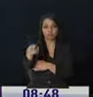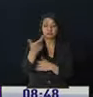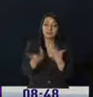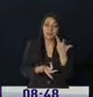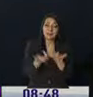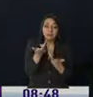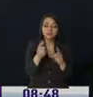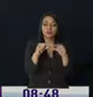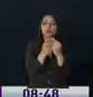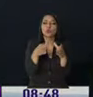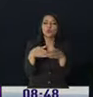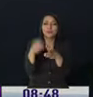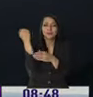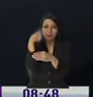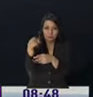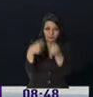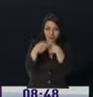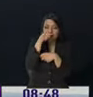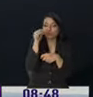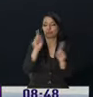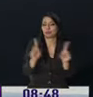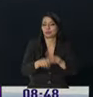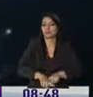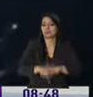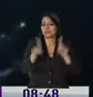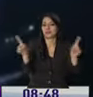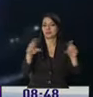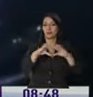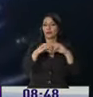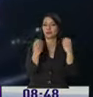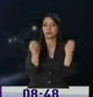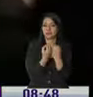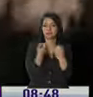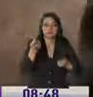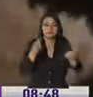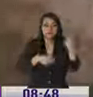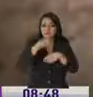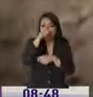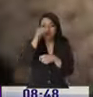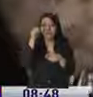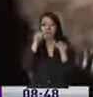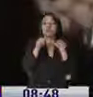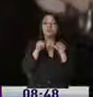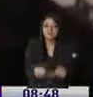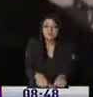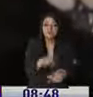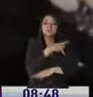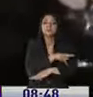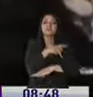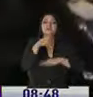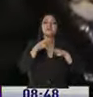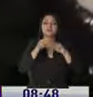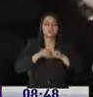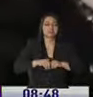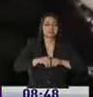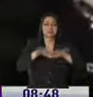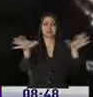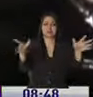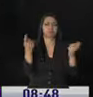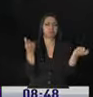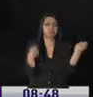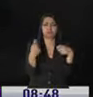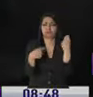al cartel de Sinaloa, si a una organización narcodelictiva que buscaba asentarse en Pichincha para contaminar contenedores y